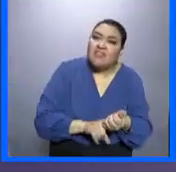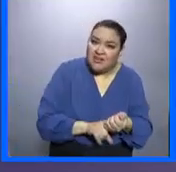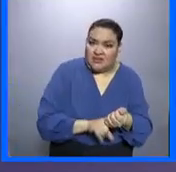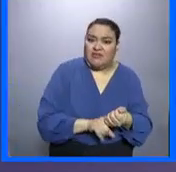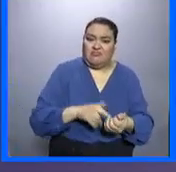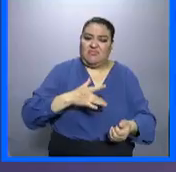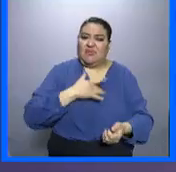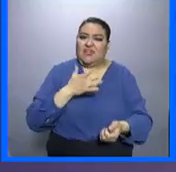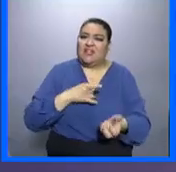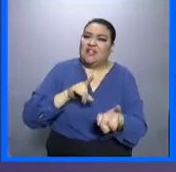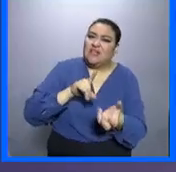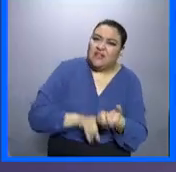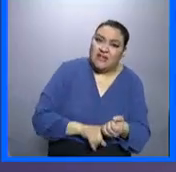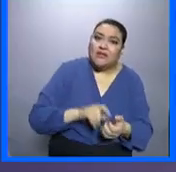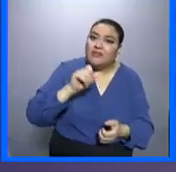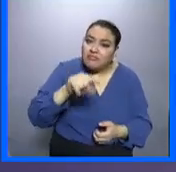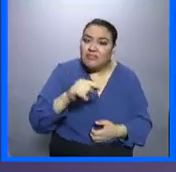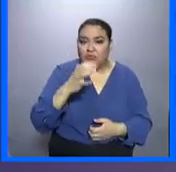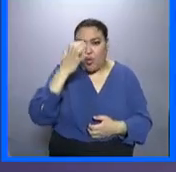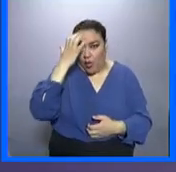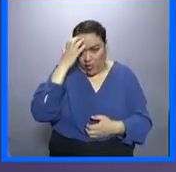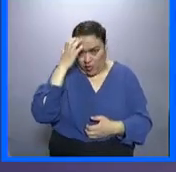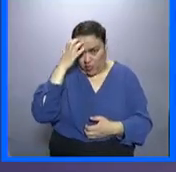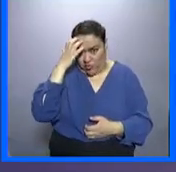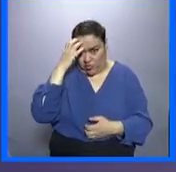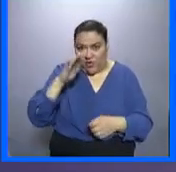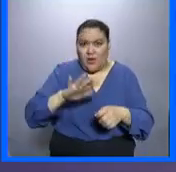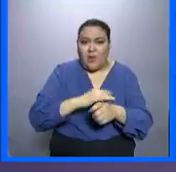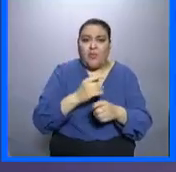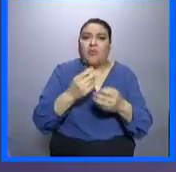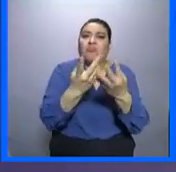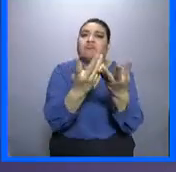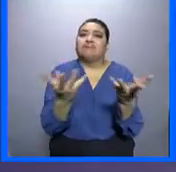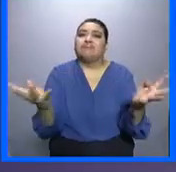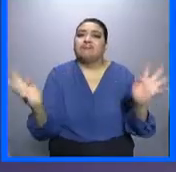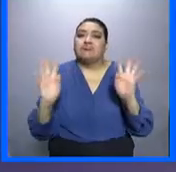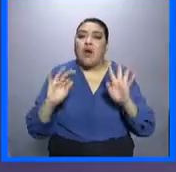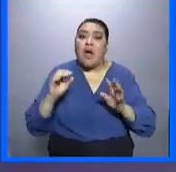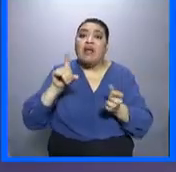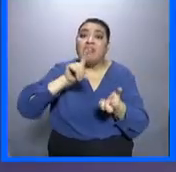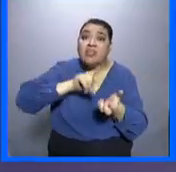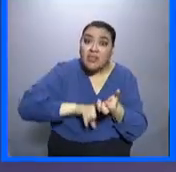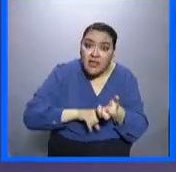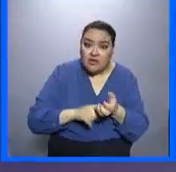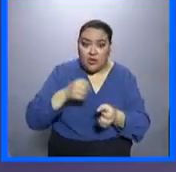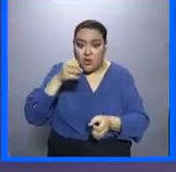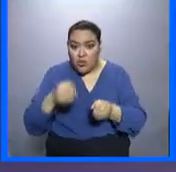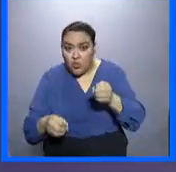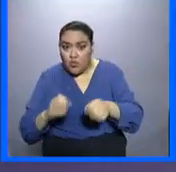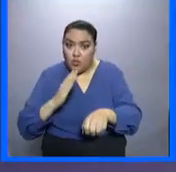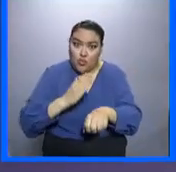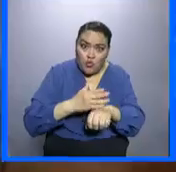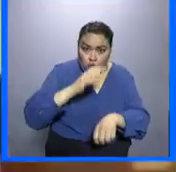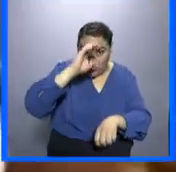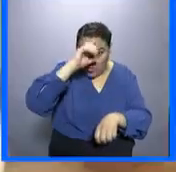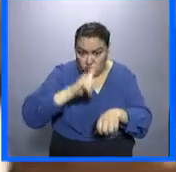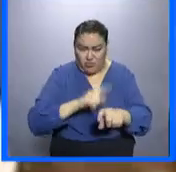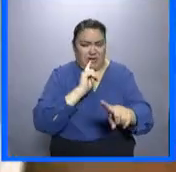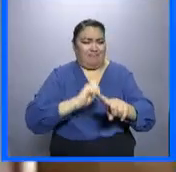hay detrás tiene que ver con este entendimiento del pluralismo jurídico, de la